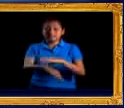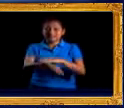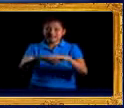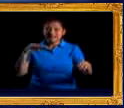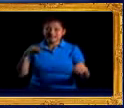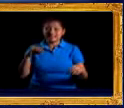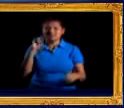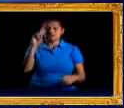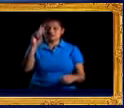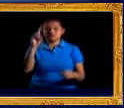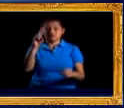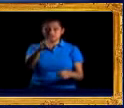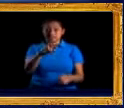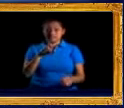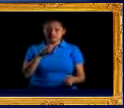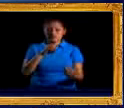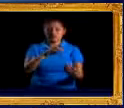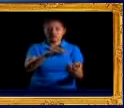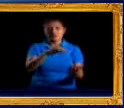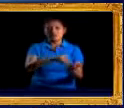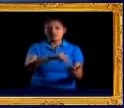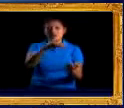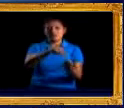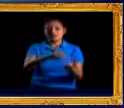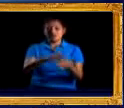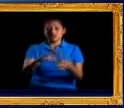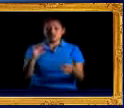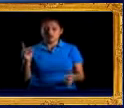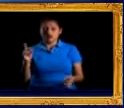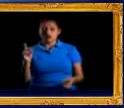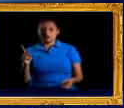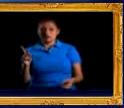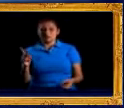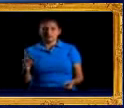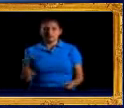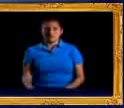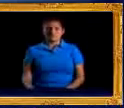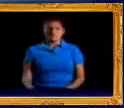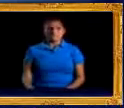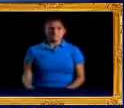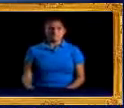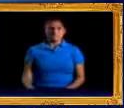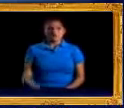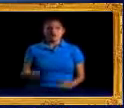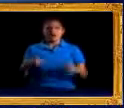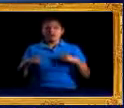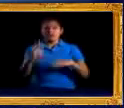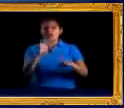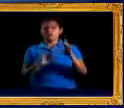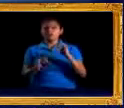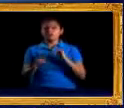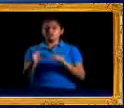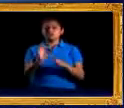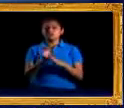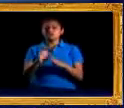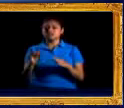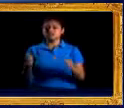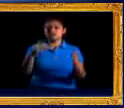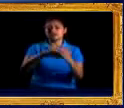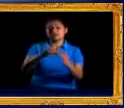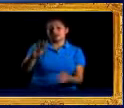dólares solo en el flujo de divisas. Y hay algunos datos que traigo aquí que también